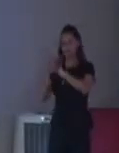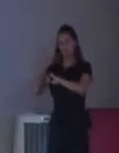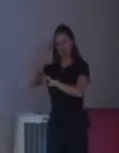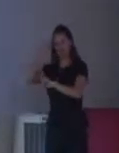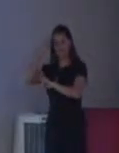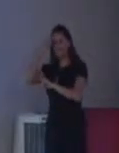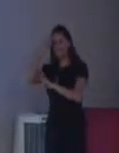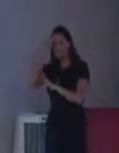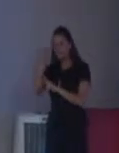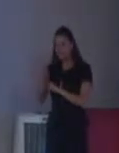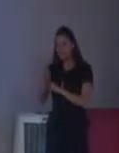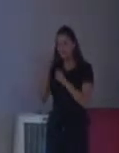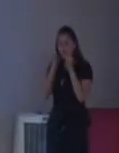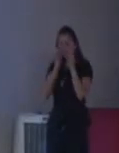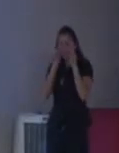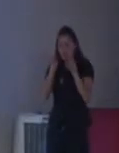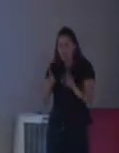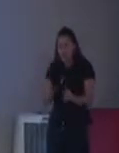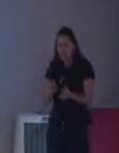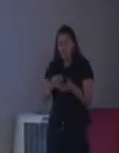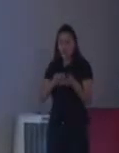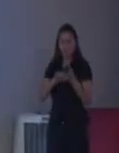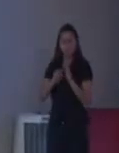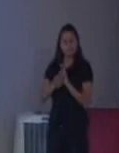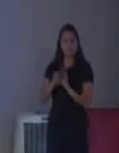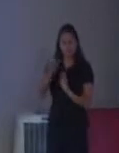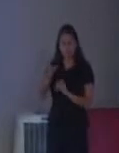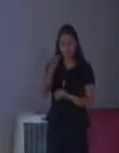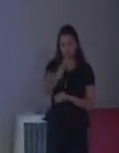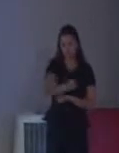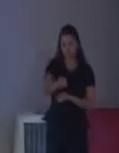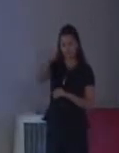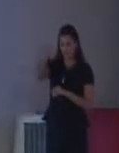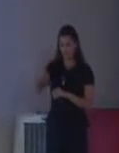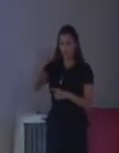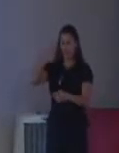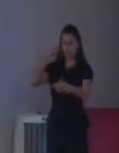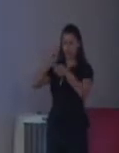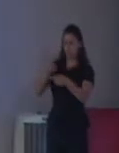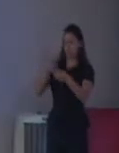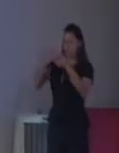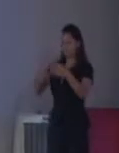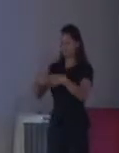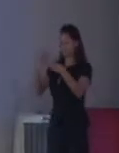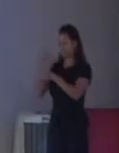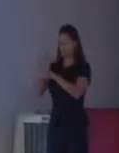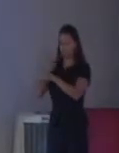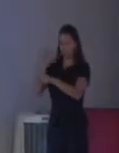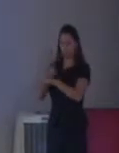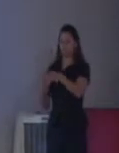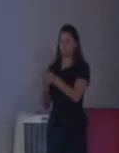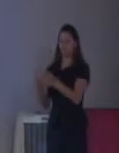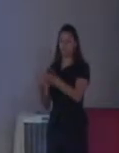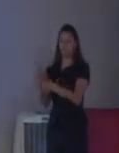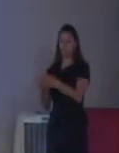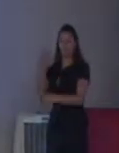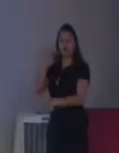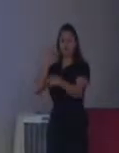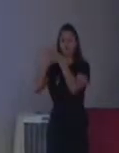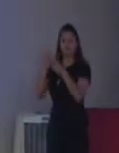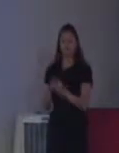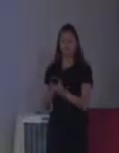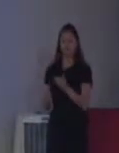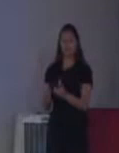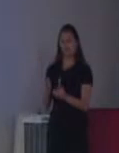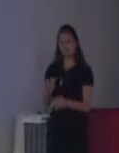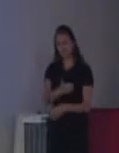humano se comprende como una persona que está en función de la producción, ¿sí? Y obviamente ese ser humano